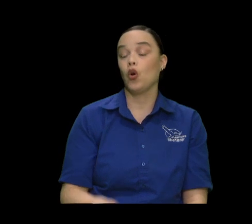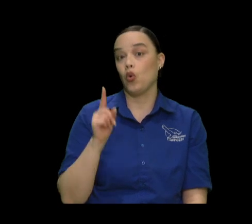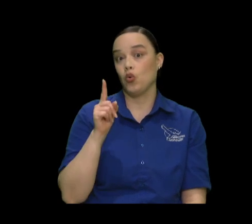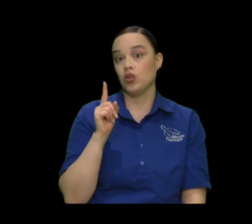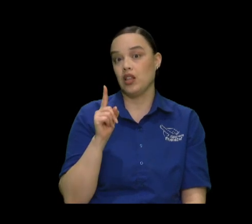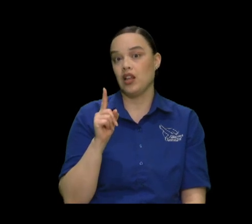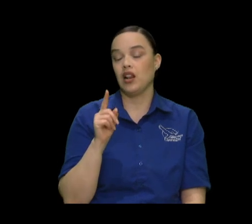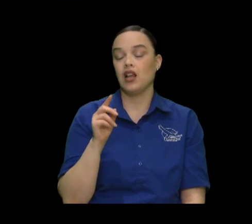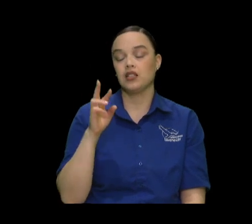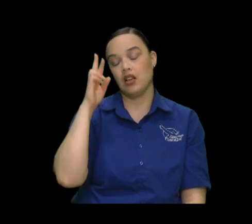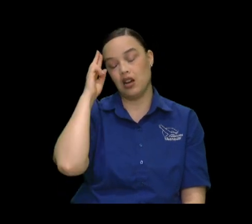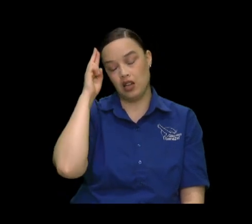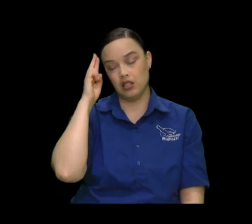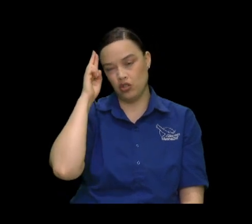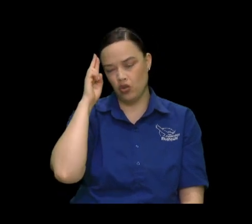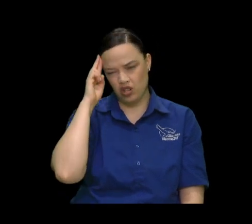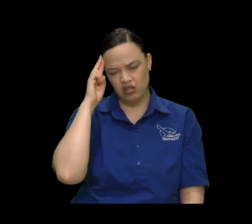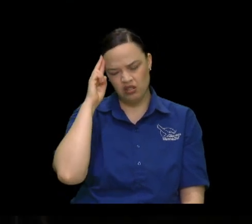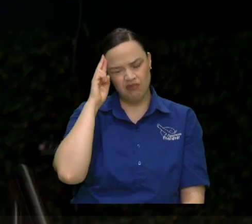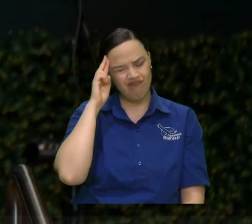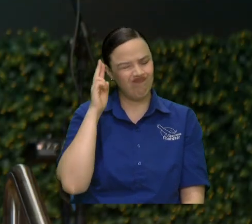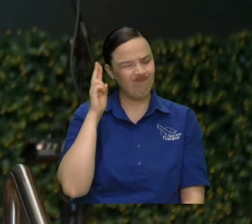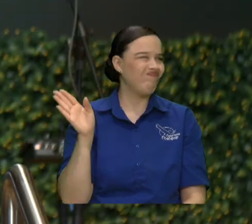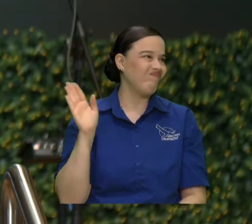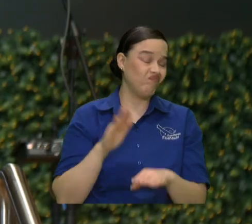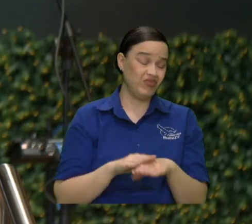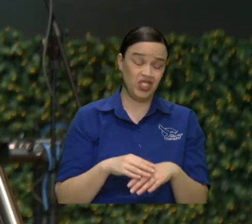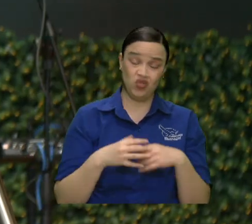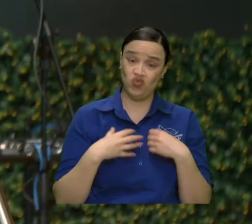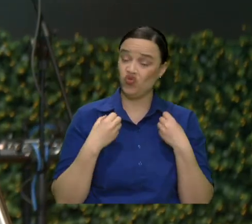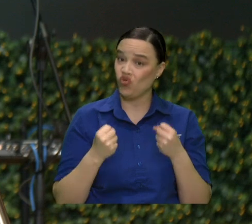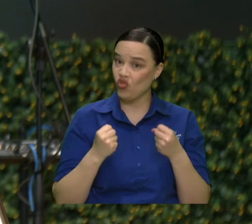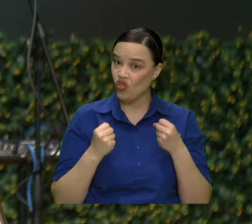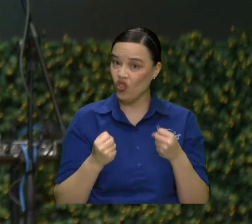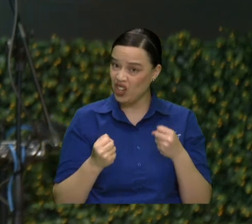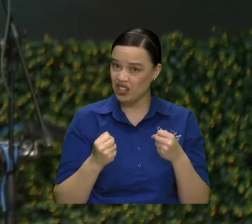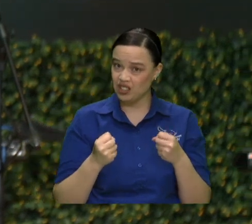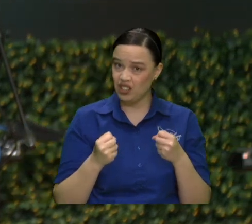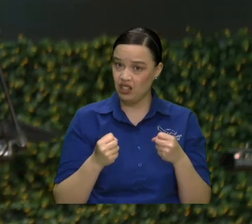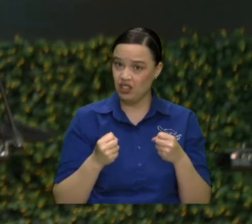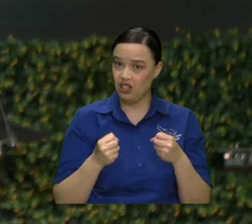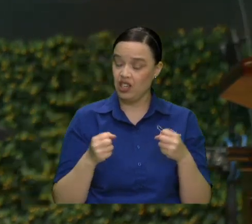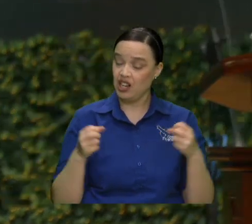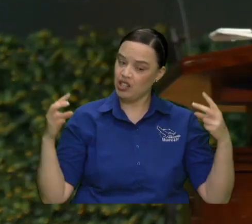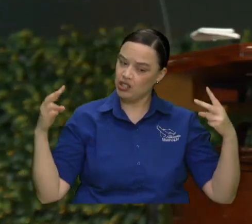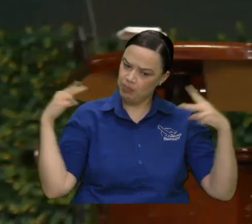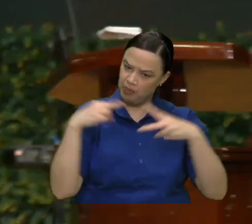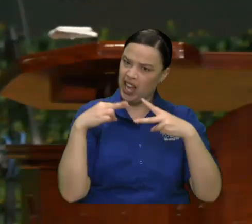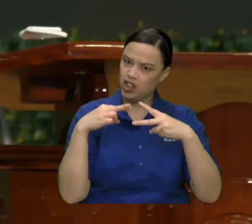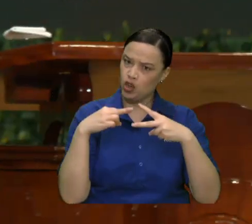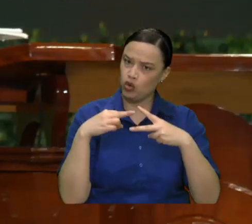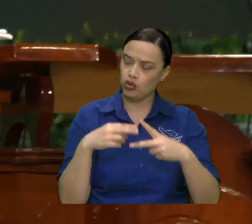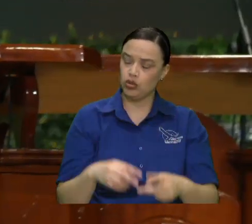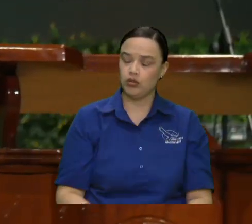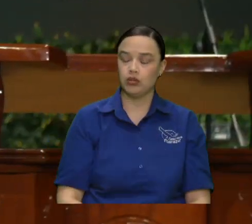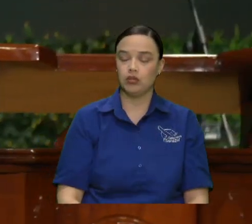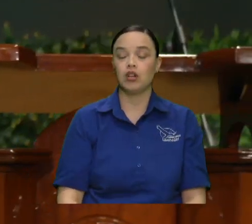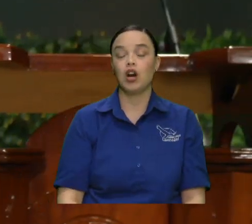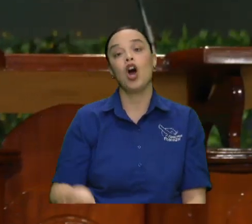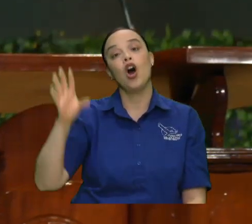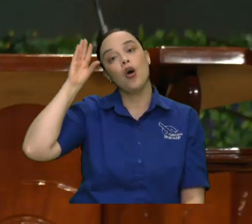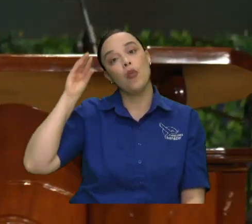más severas en el lugar las contiendas porque a veces